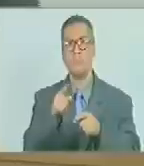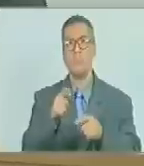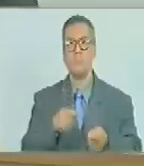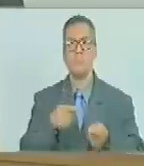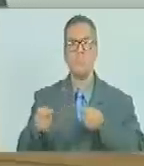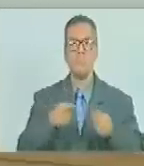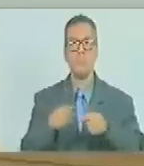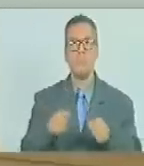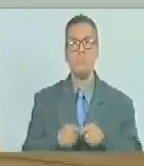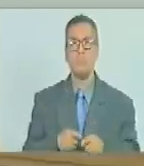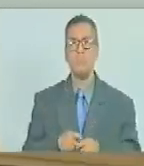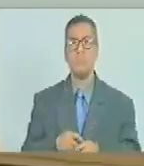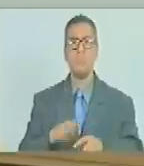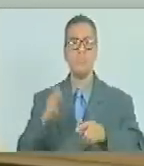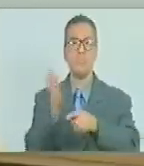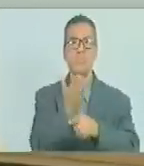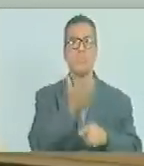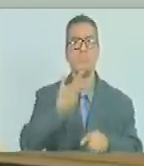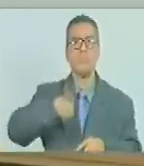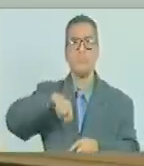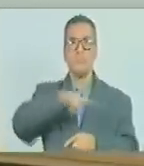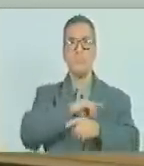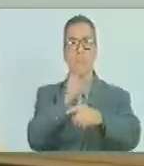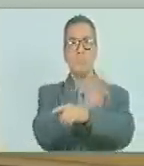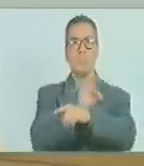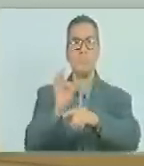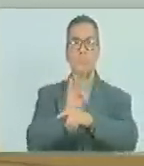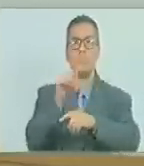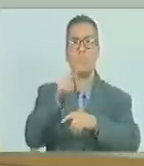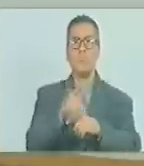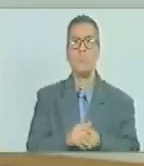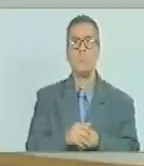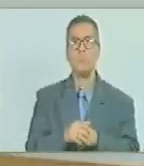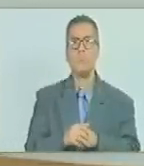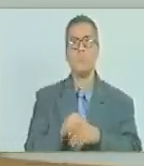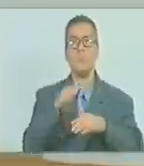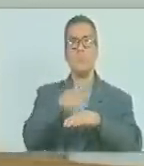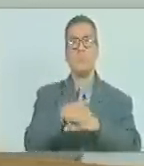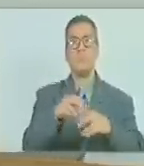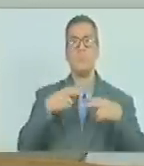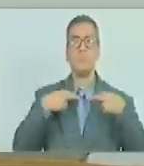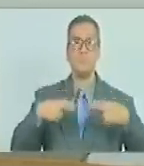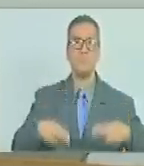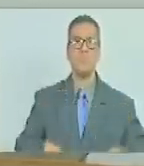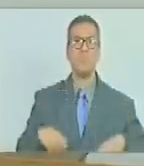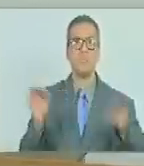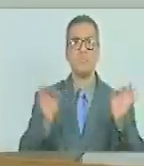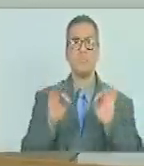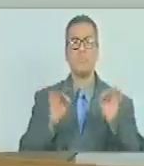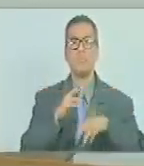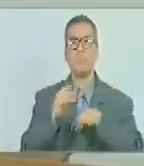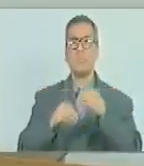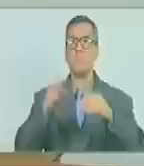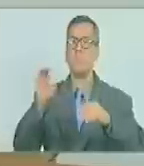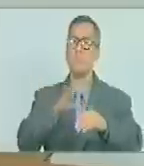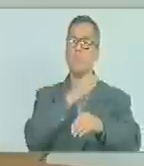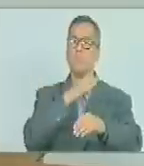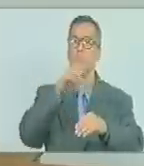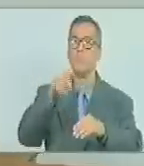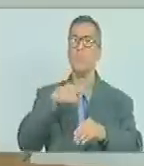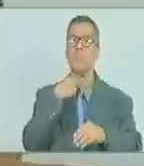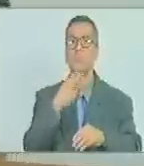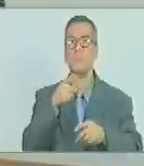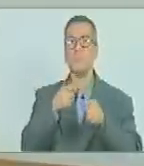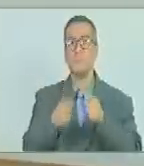acción agresiva contra nuestra frontera occidental. Eso no fue ninguna ayuda humanitaria ni ningún concierto. Eso fue